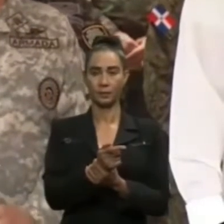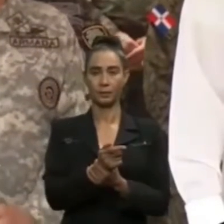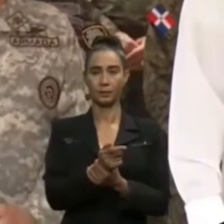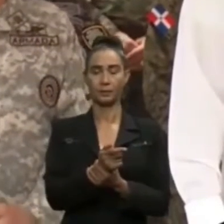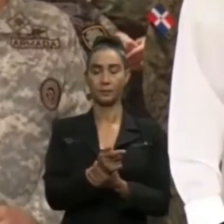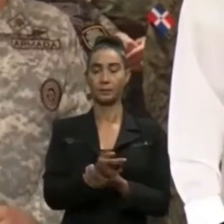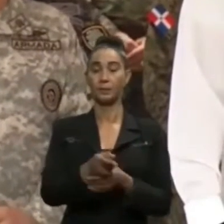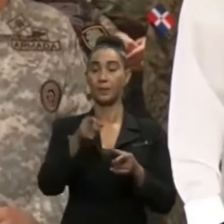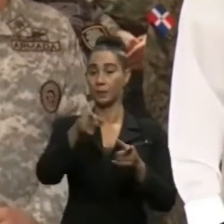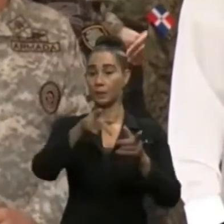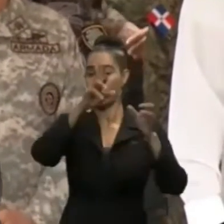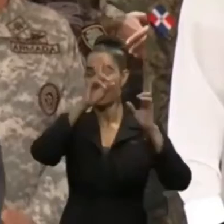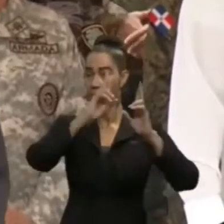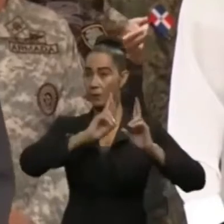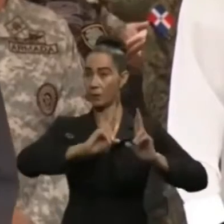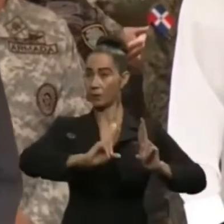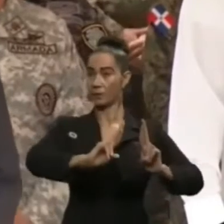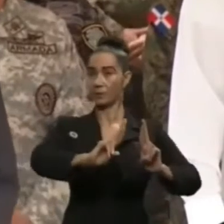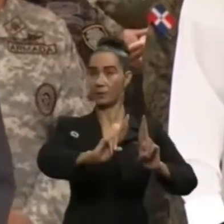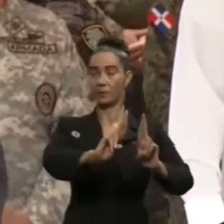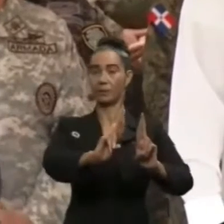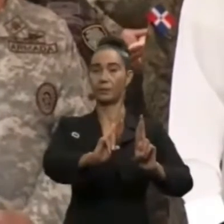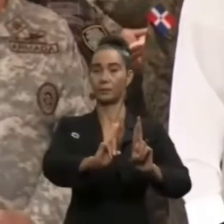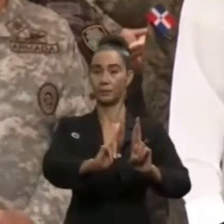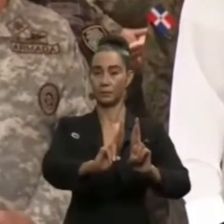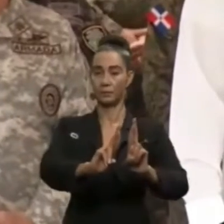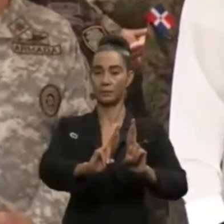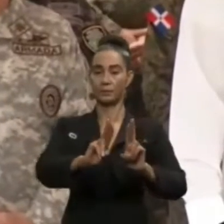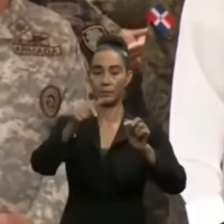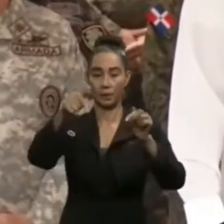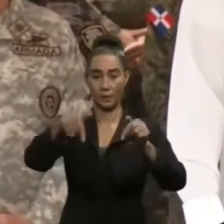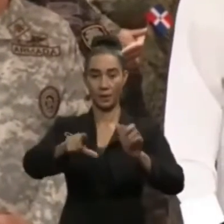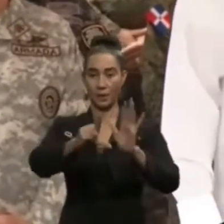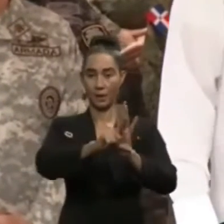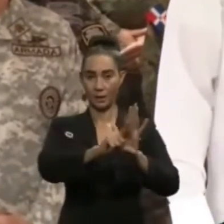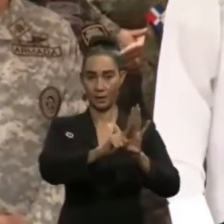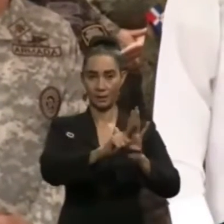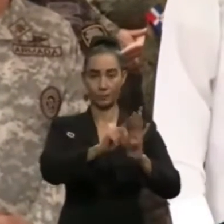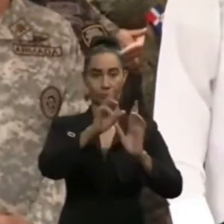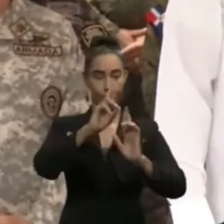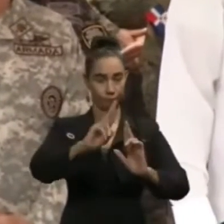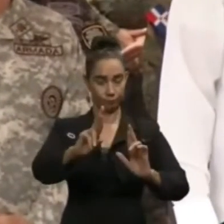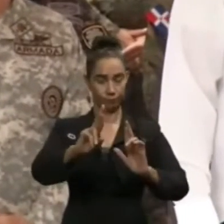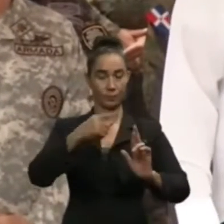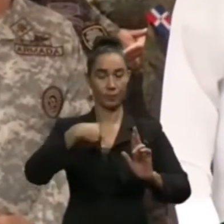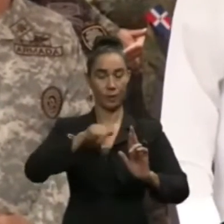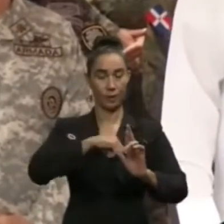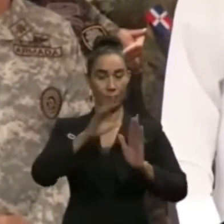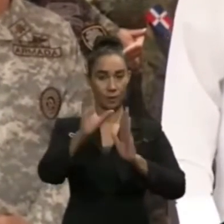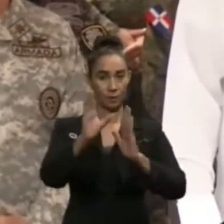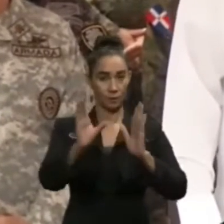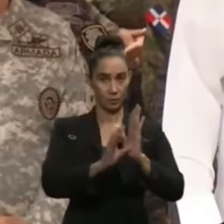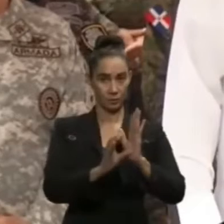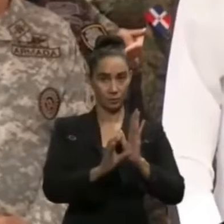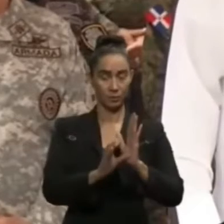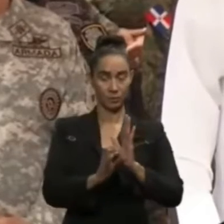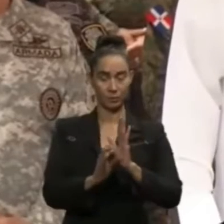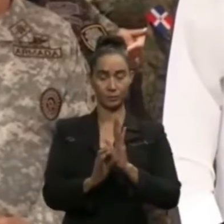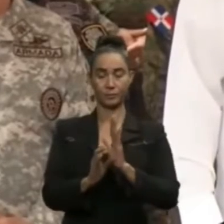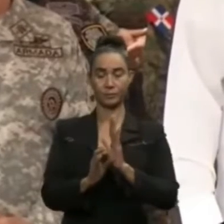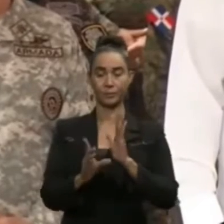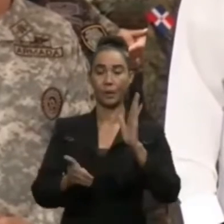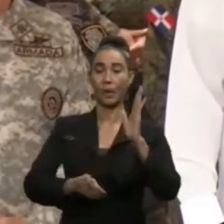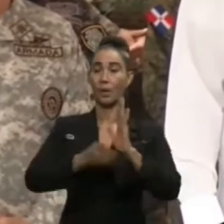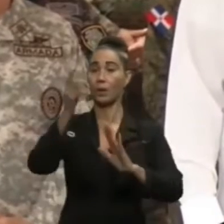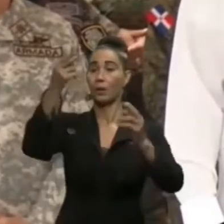con el respeto a nuestras leyes, a nuestra constitución, a